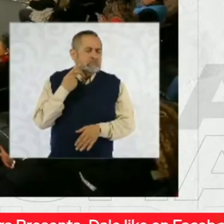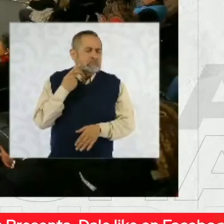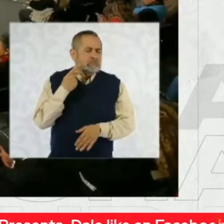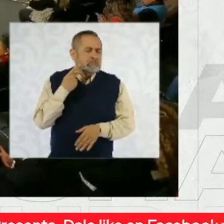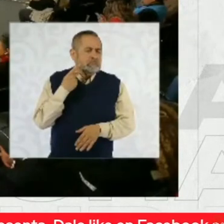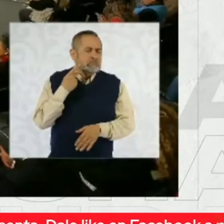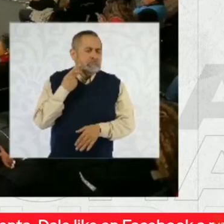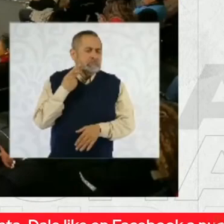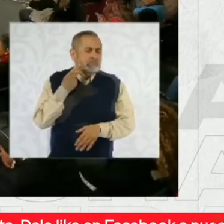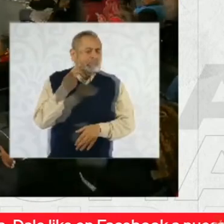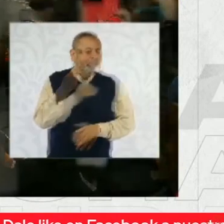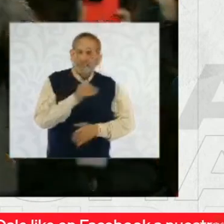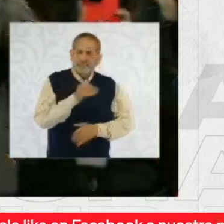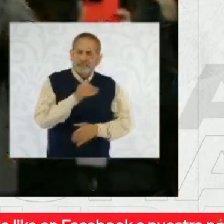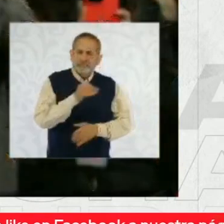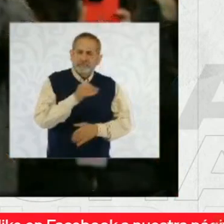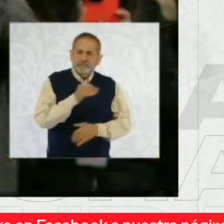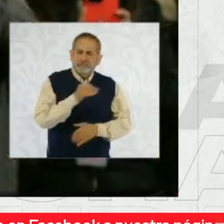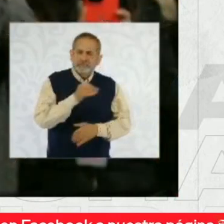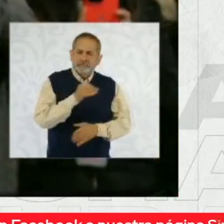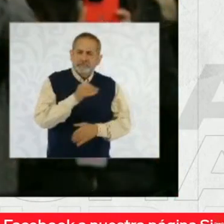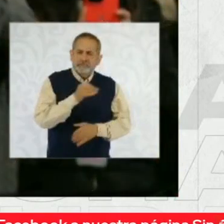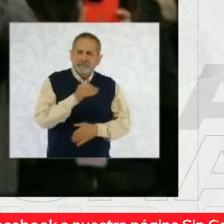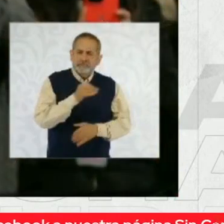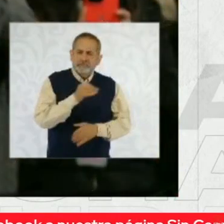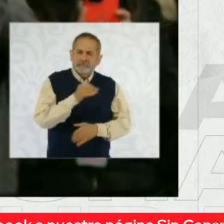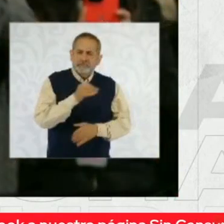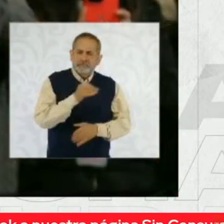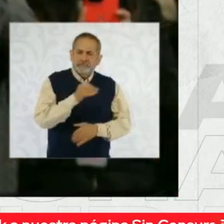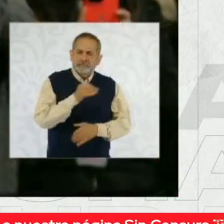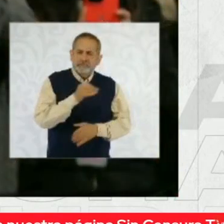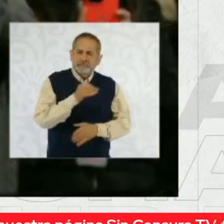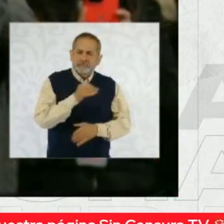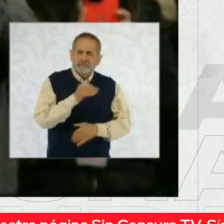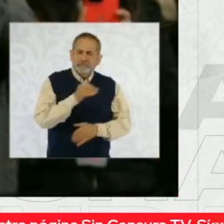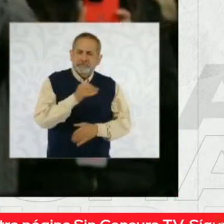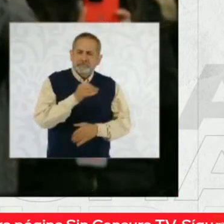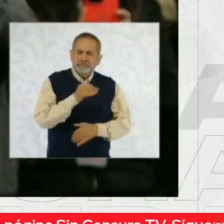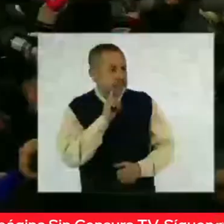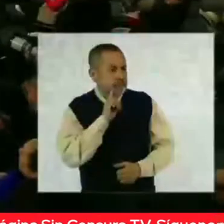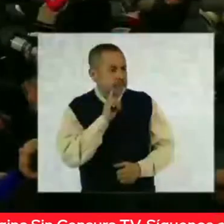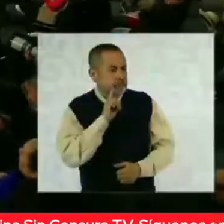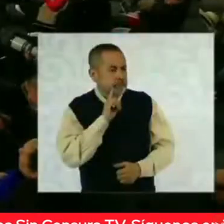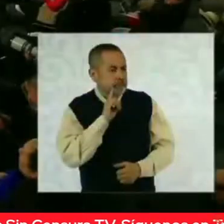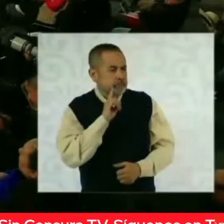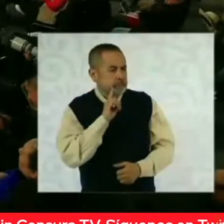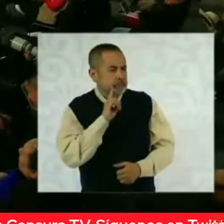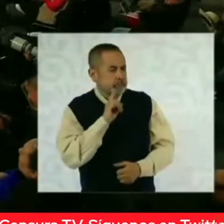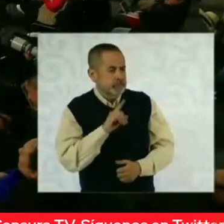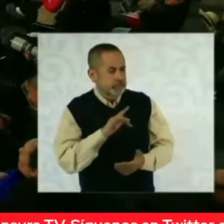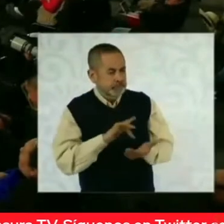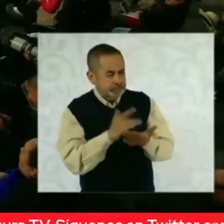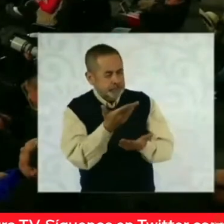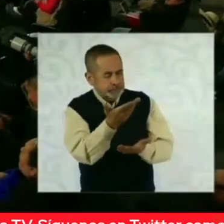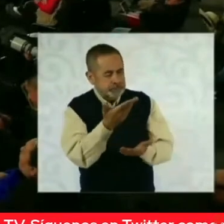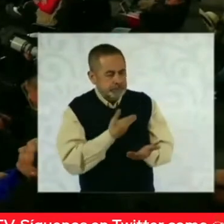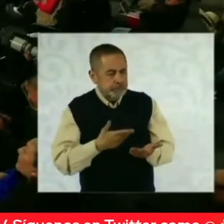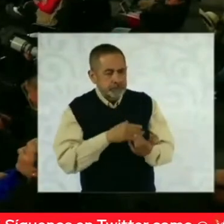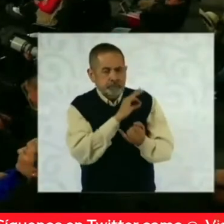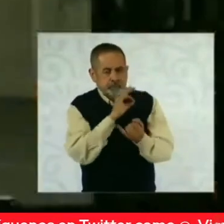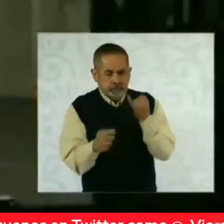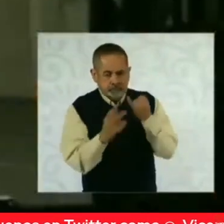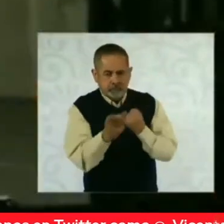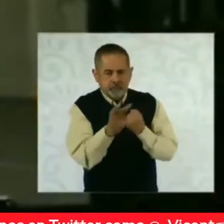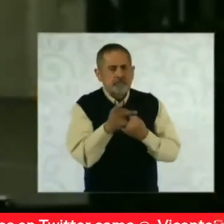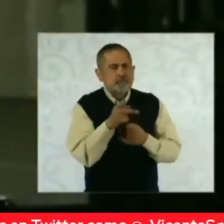clip 13, porque bueno, pues así se exhiben a este tipo de personajes. En lo que tiene que ver